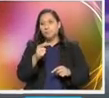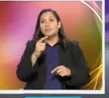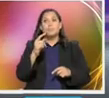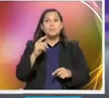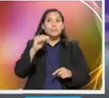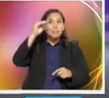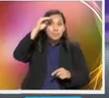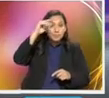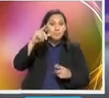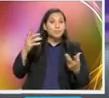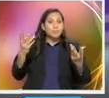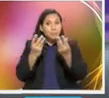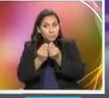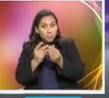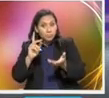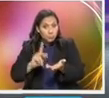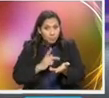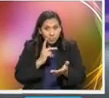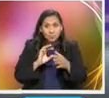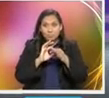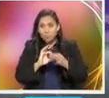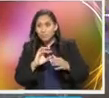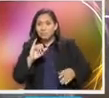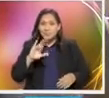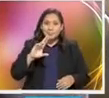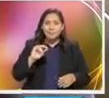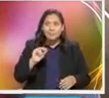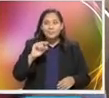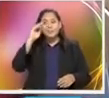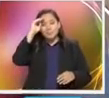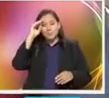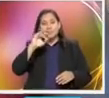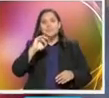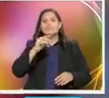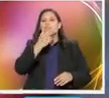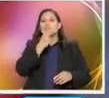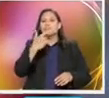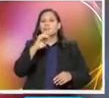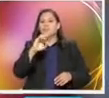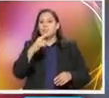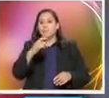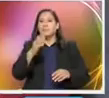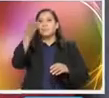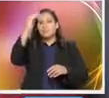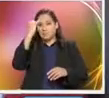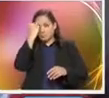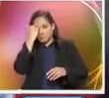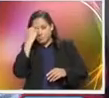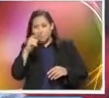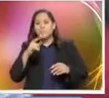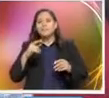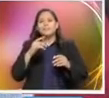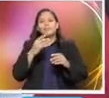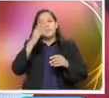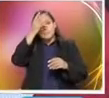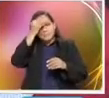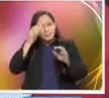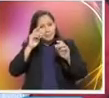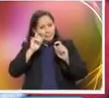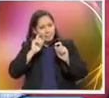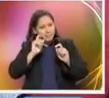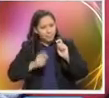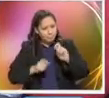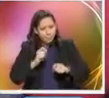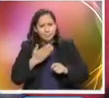si se volverían a reunir. Sí. George Harrison se va a la India, aprende a tocar bien el sitar y